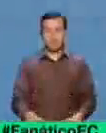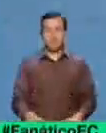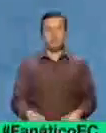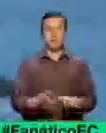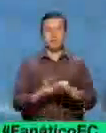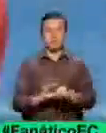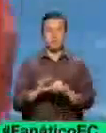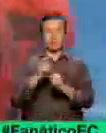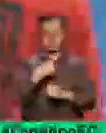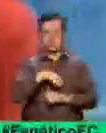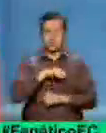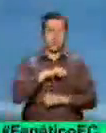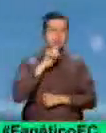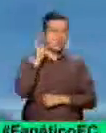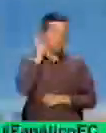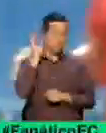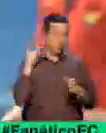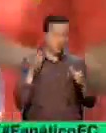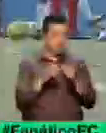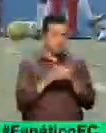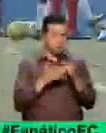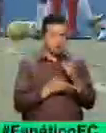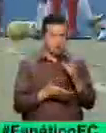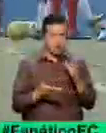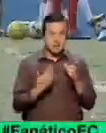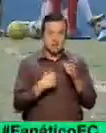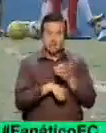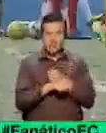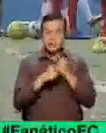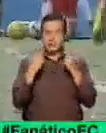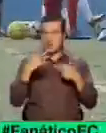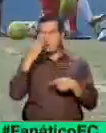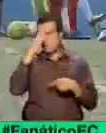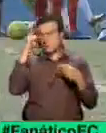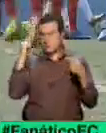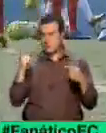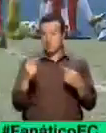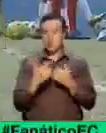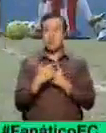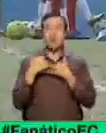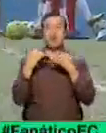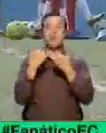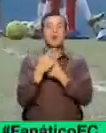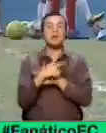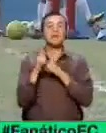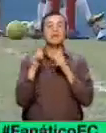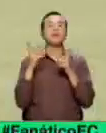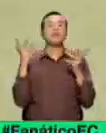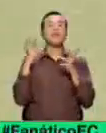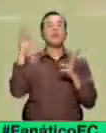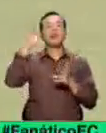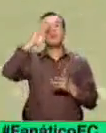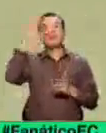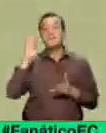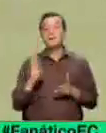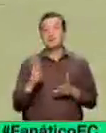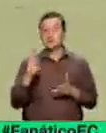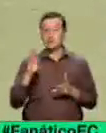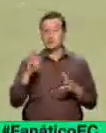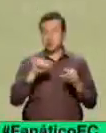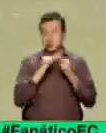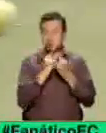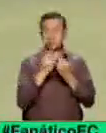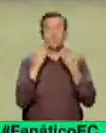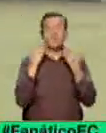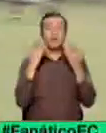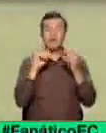Unión Española, campeón nacional de fútbol femenino, ya tiene rivales para la próxima Copa Libertadores que se disputará en Brasil. El cuadro guayaquileño